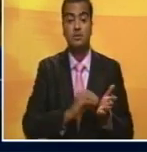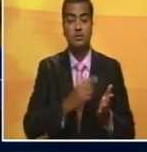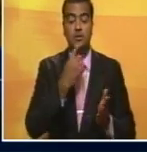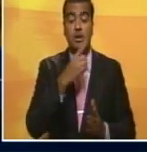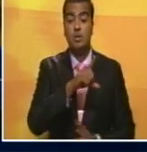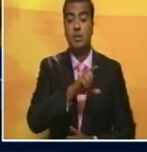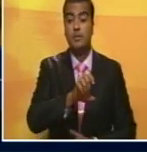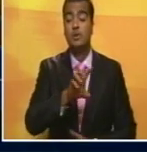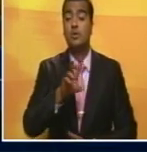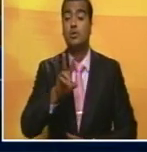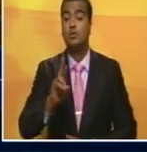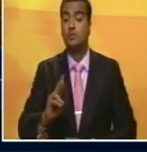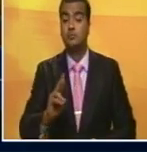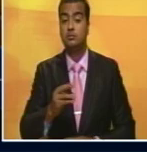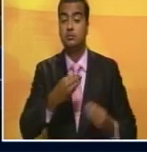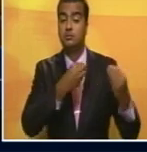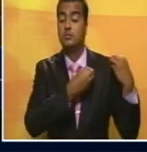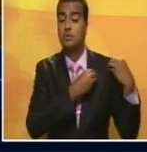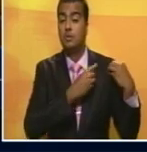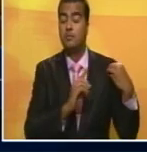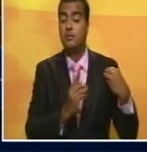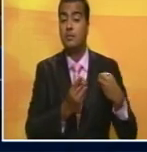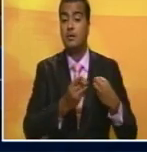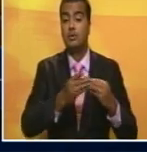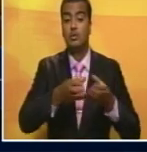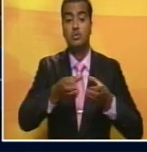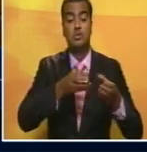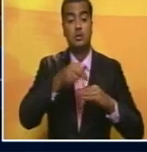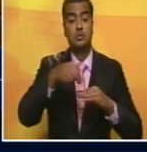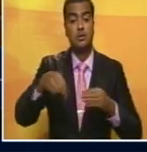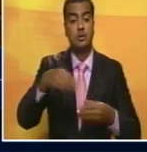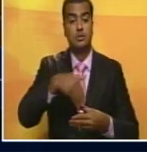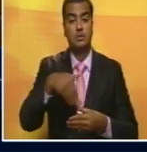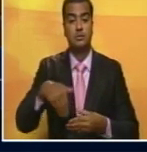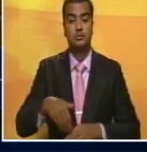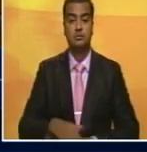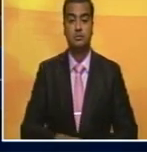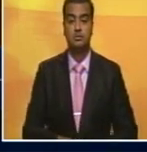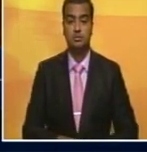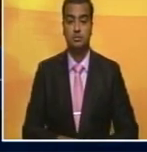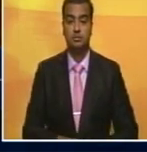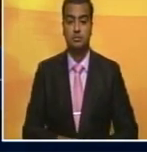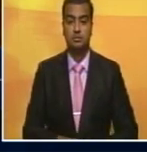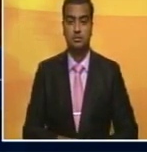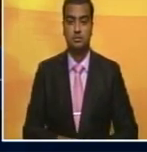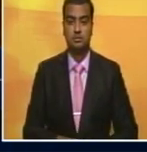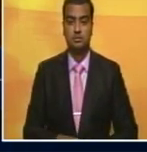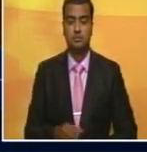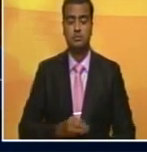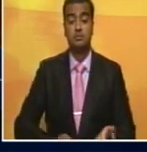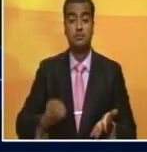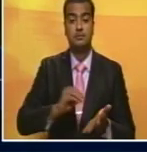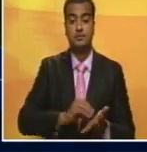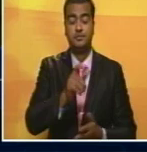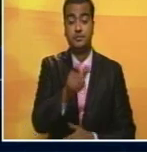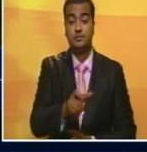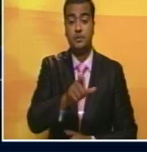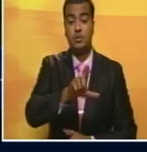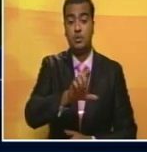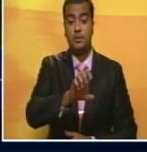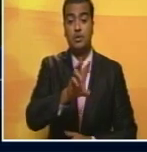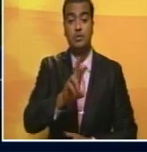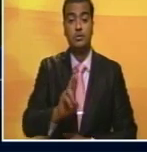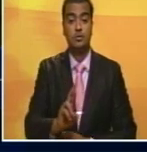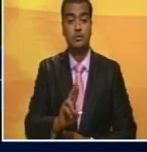Luis Emilio Rondón como rector principal del Consejo Nacional Electoral. Ratificar al ciudadano Luis